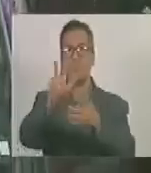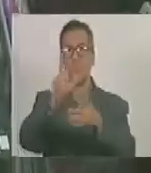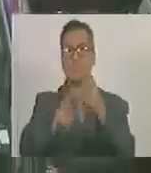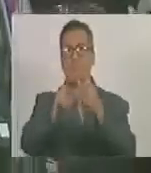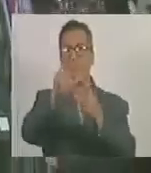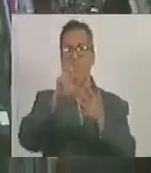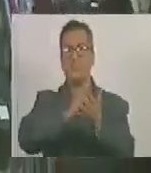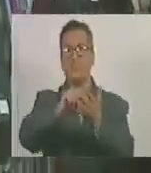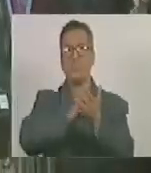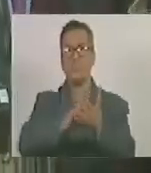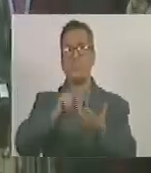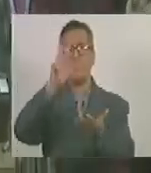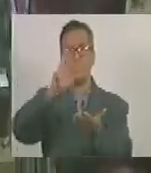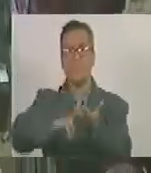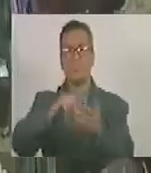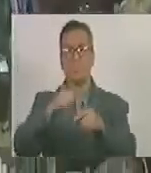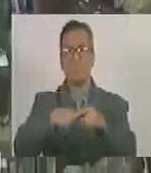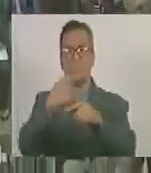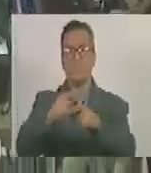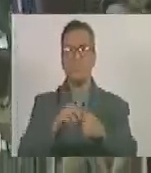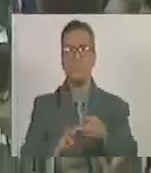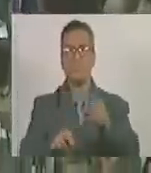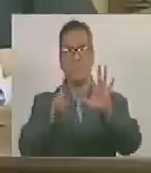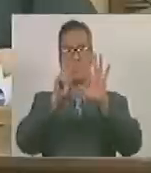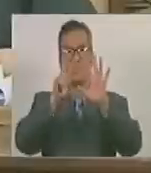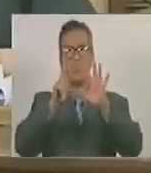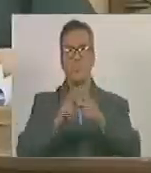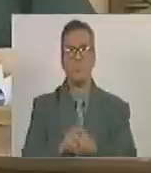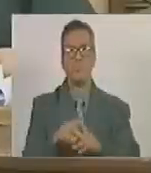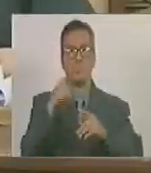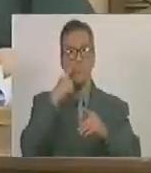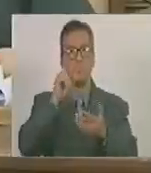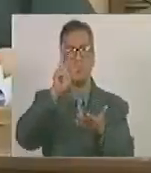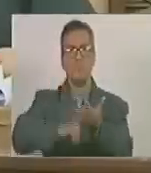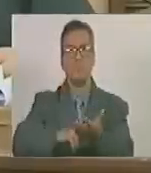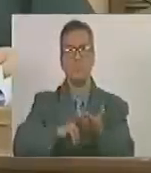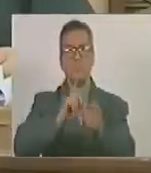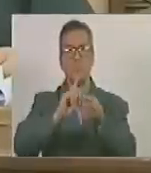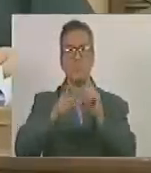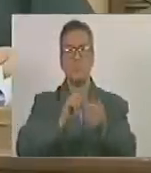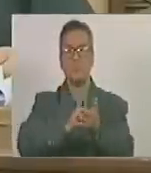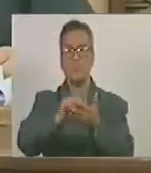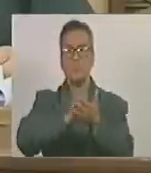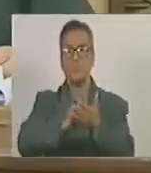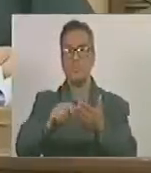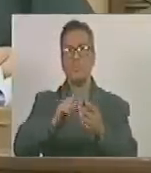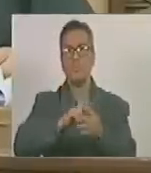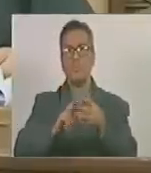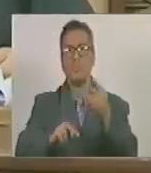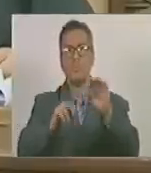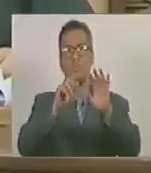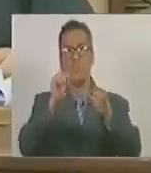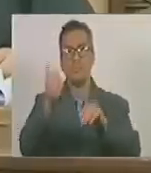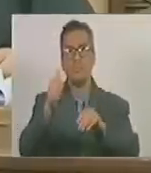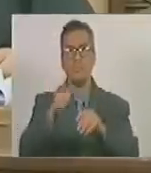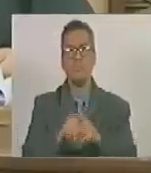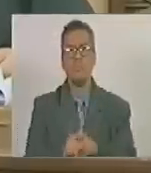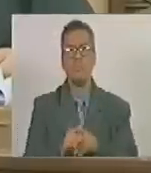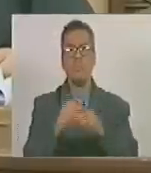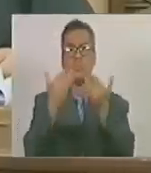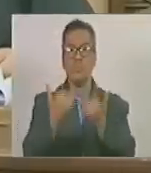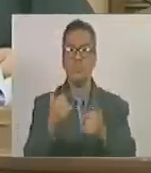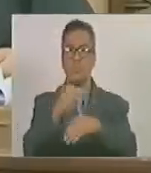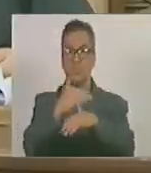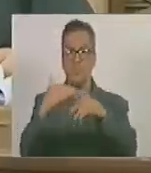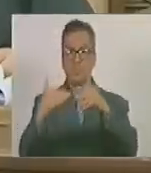artículos. Aprobado. Siguiente. 7. Se propone aprobar con modificación el contenido del artículo 10, que ahora